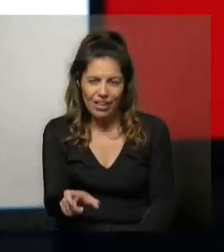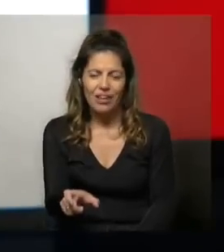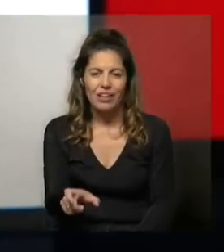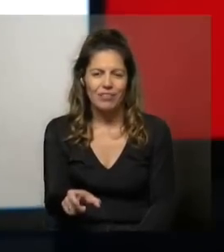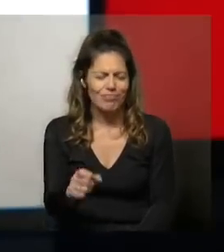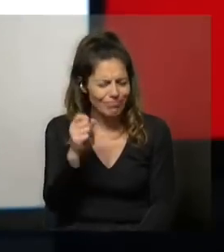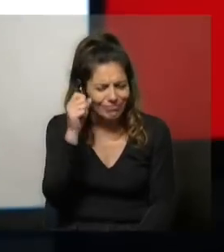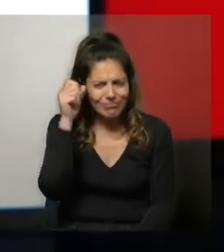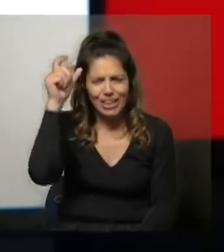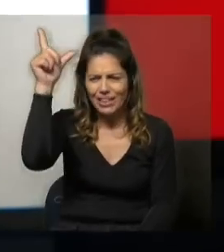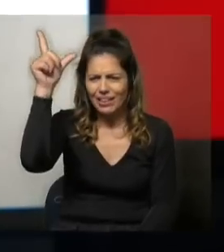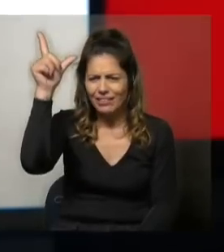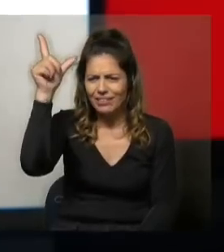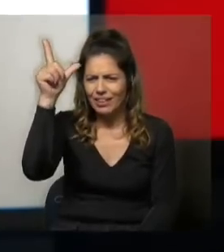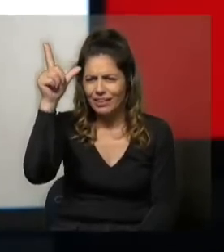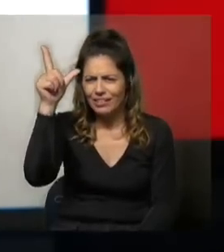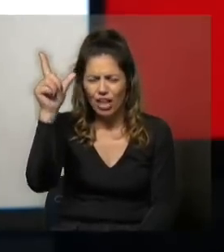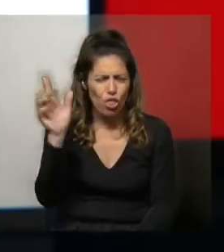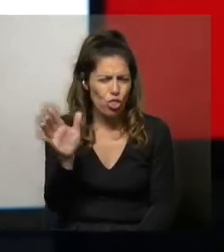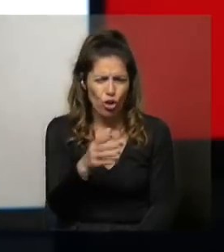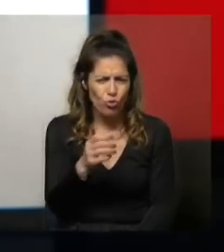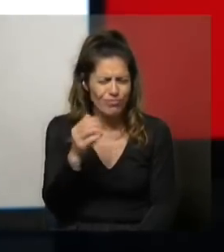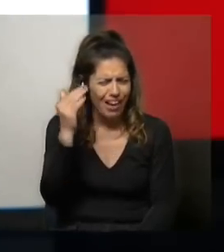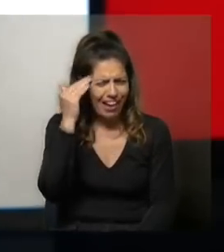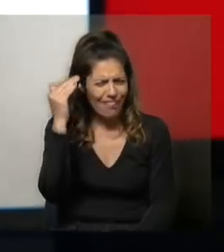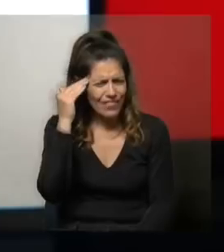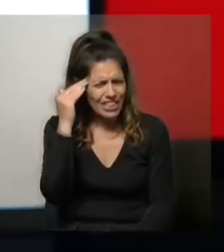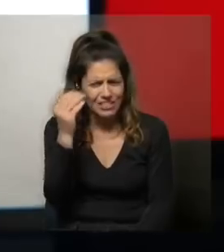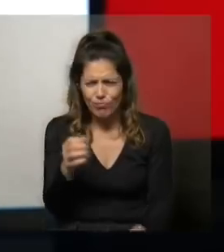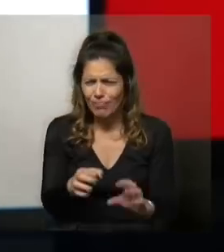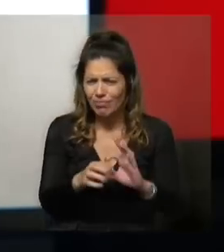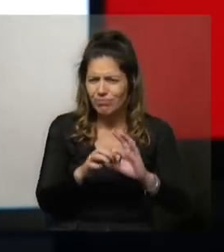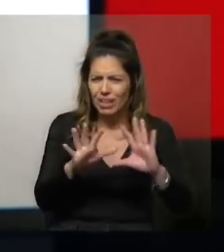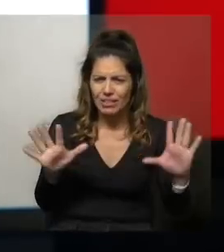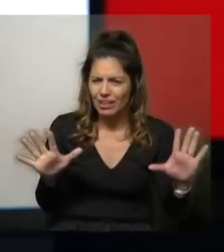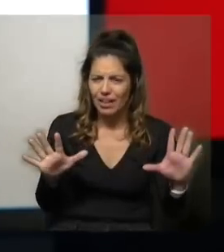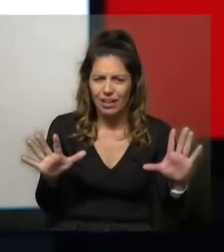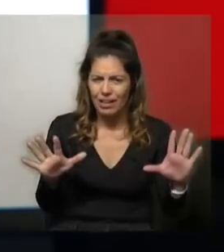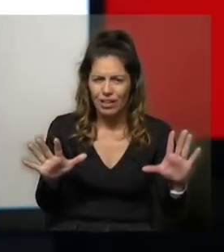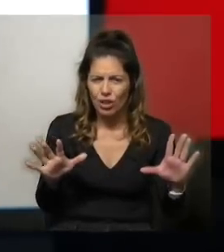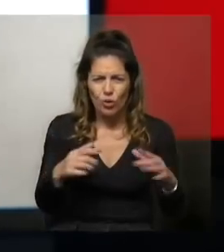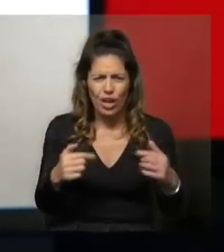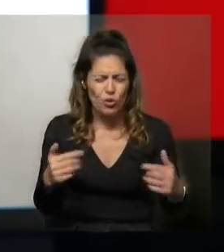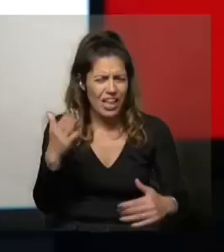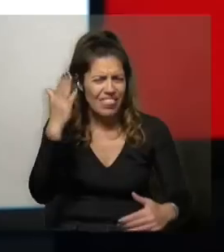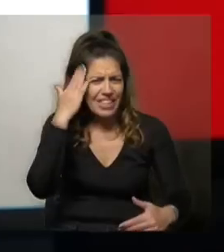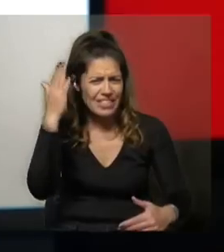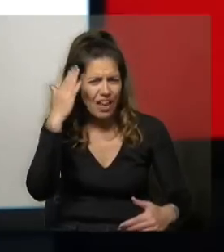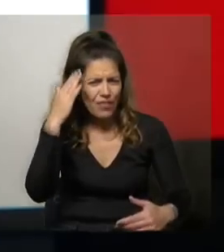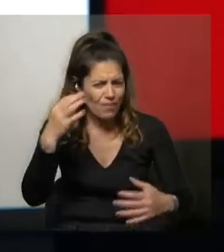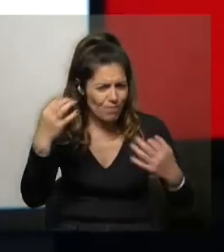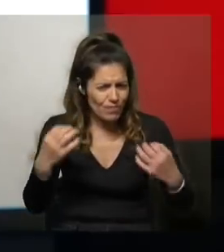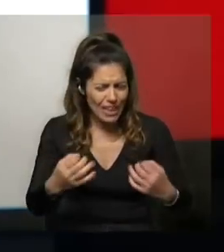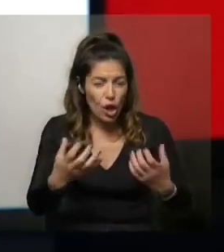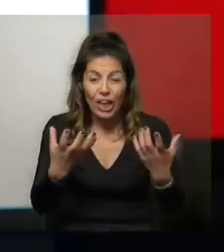inteligente por donde lo mires con una cabeza una Claridad una una cosa de saber por dónde va la cabeza